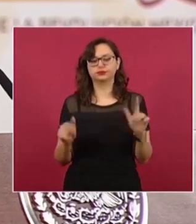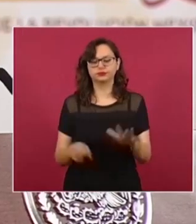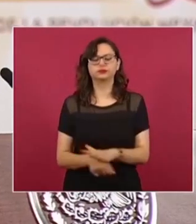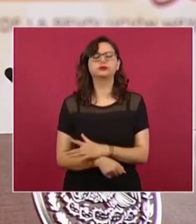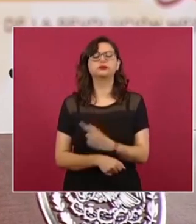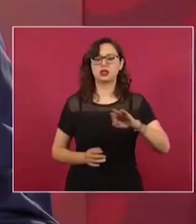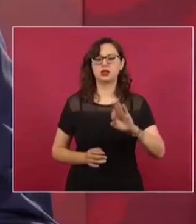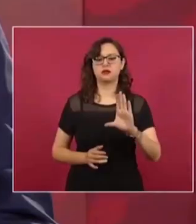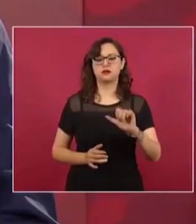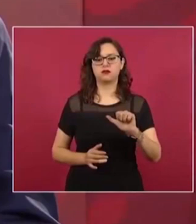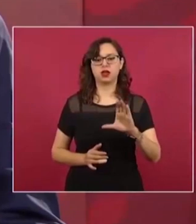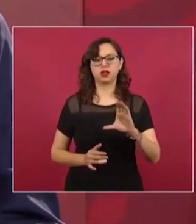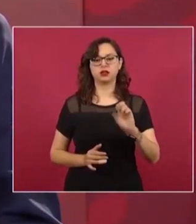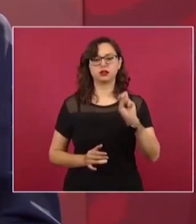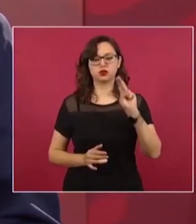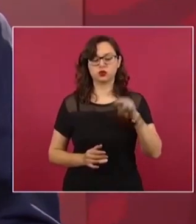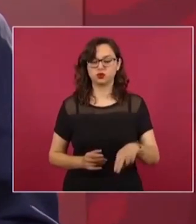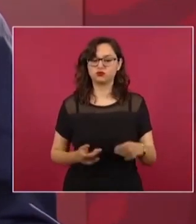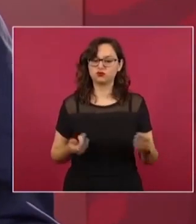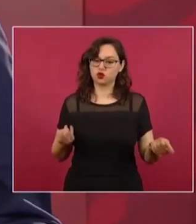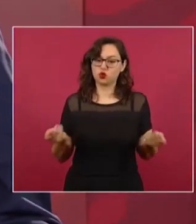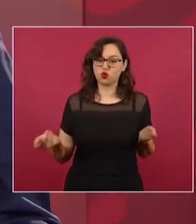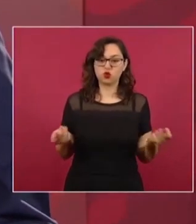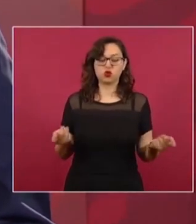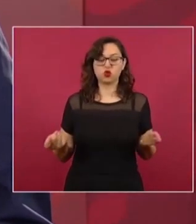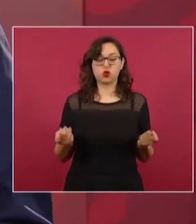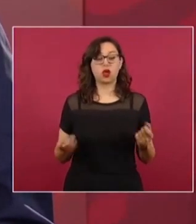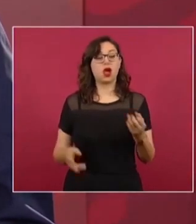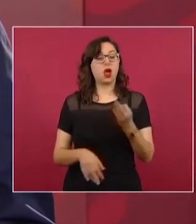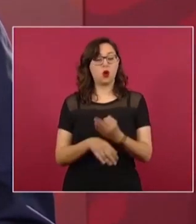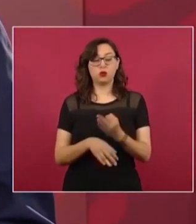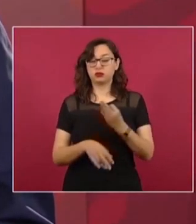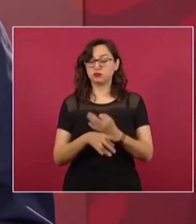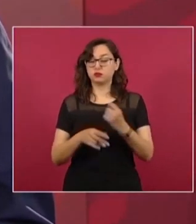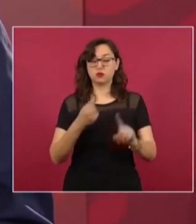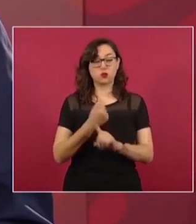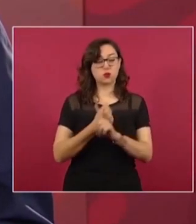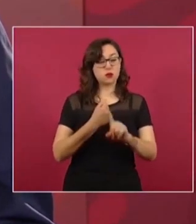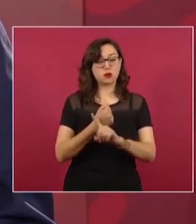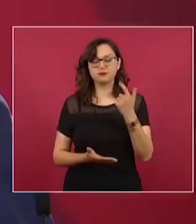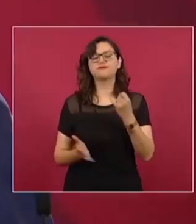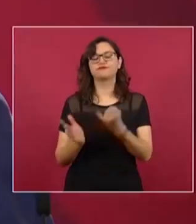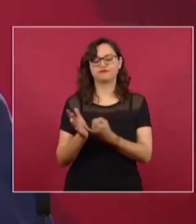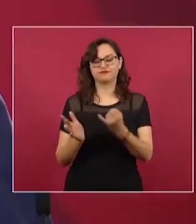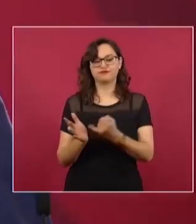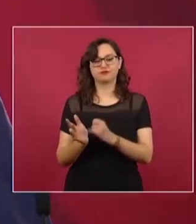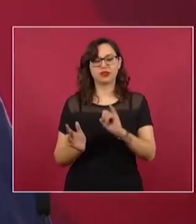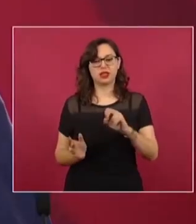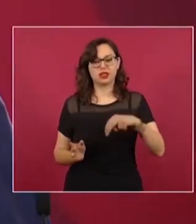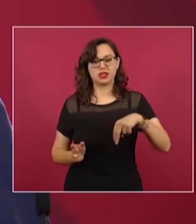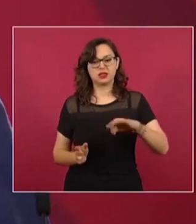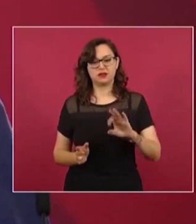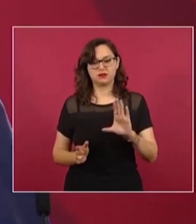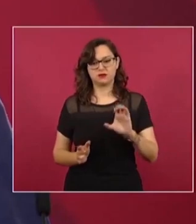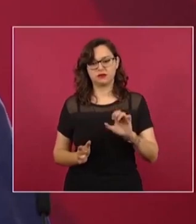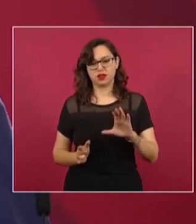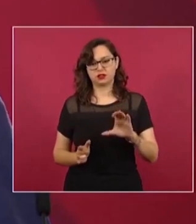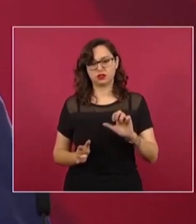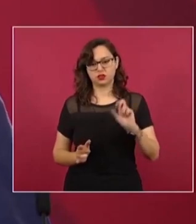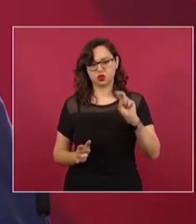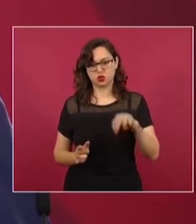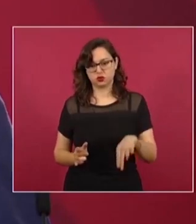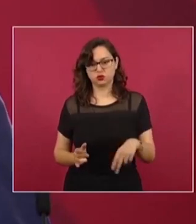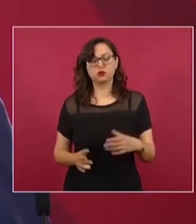en su frontera sur ante una posible masiva de inmigrantes indocumentados que intenten cruzar a estados